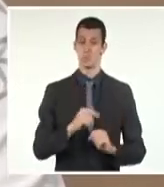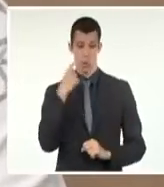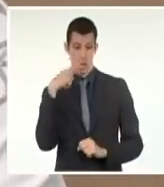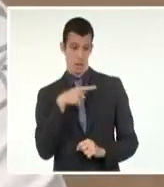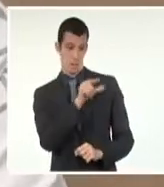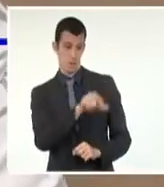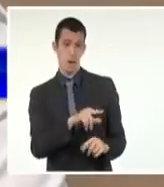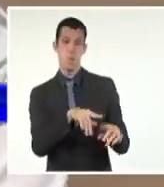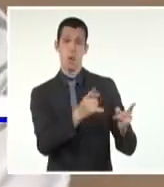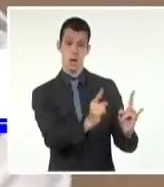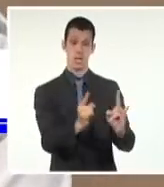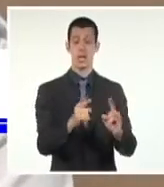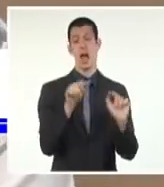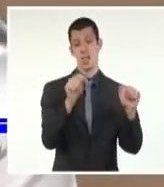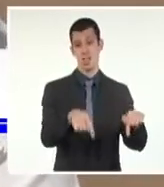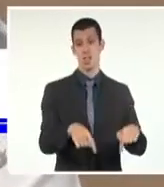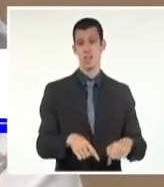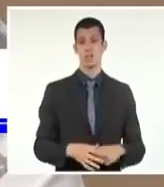que se pierden